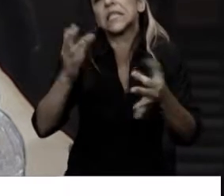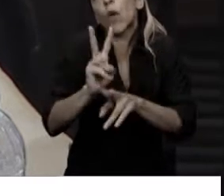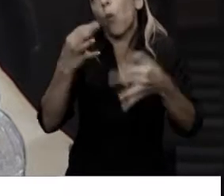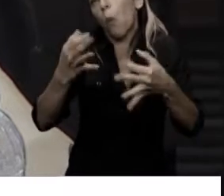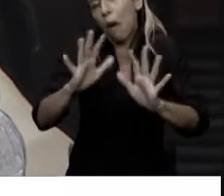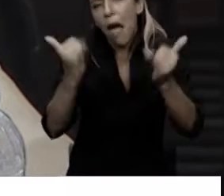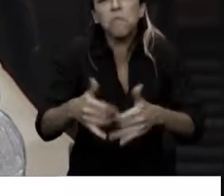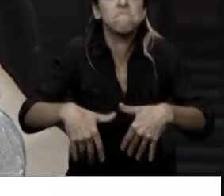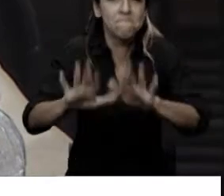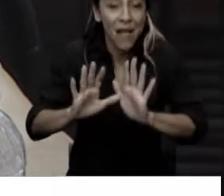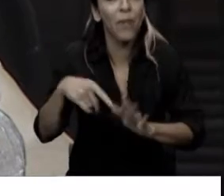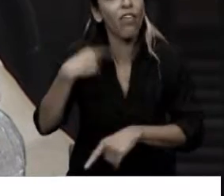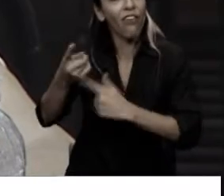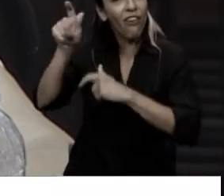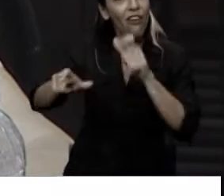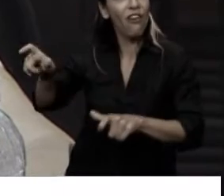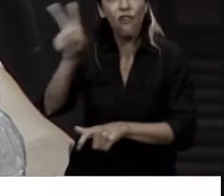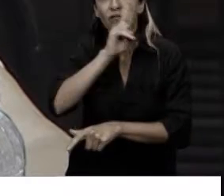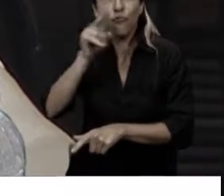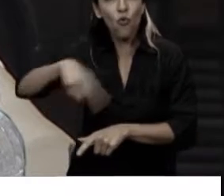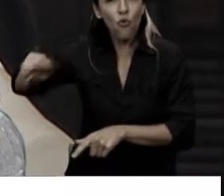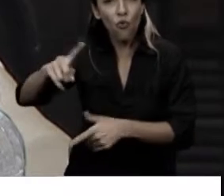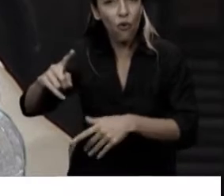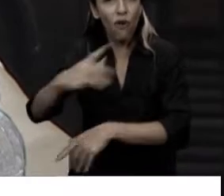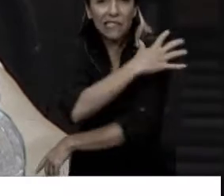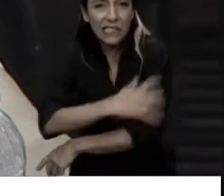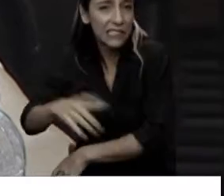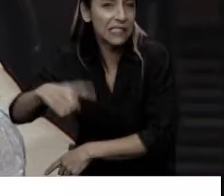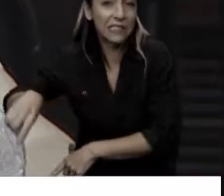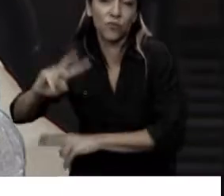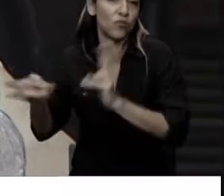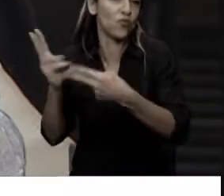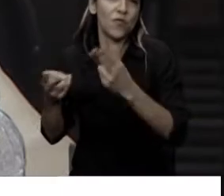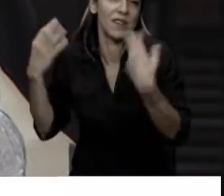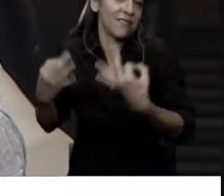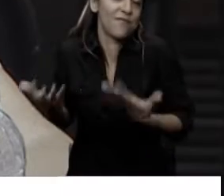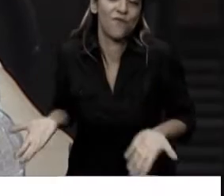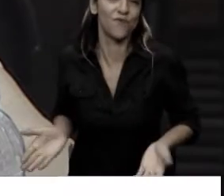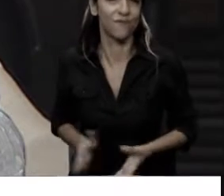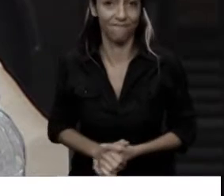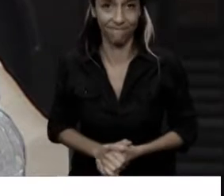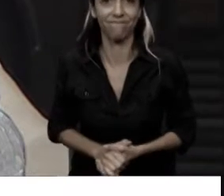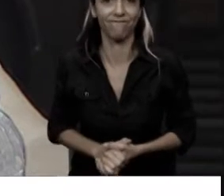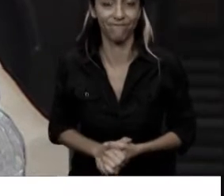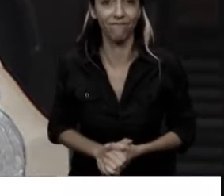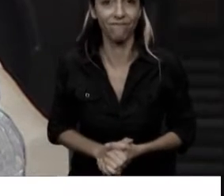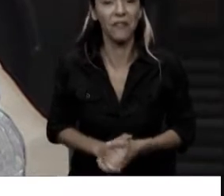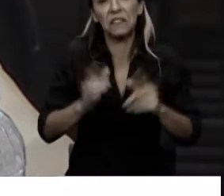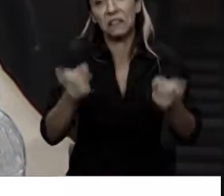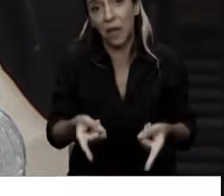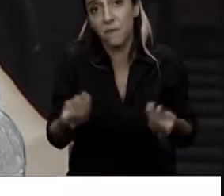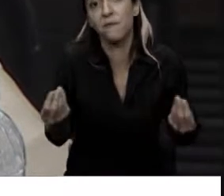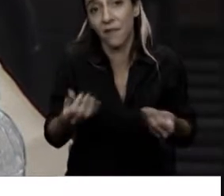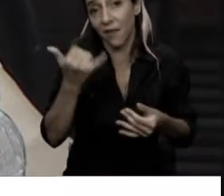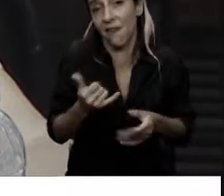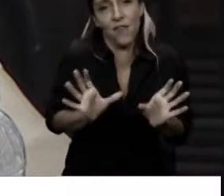pobres morirán haciendo abortos en lugares no seguros. Seguirá existiendo la mafia, que